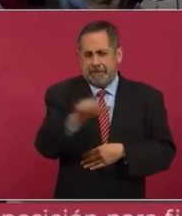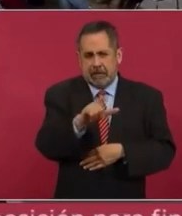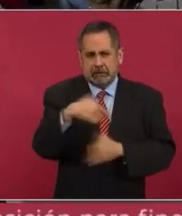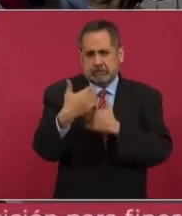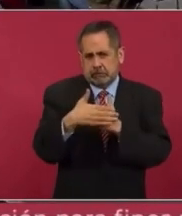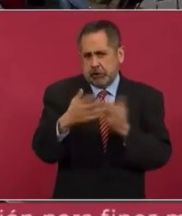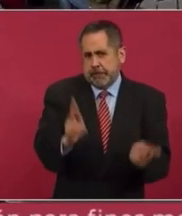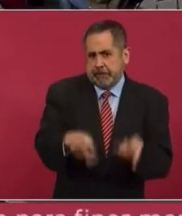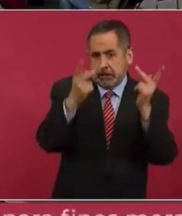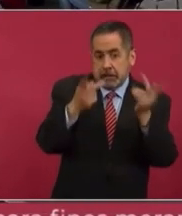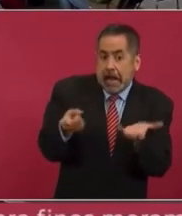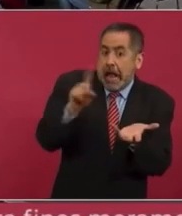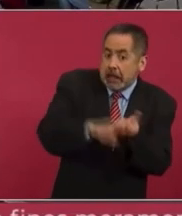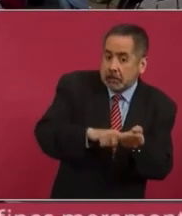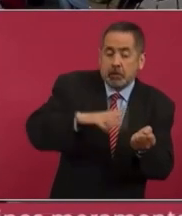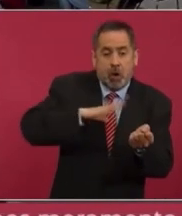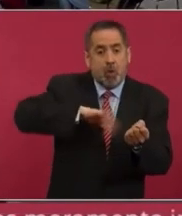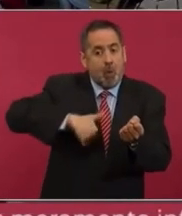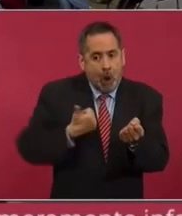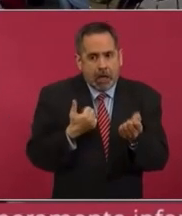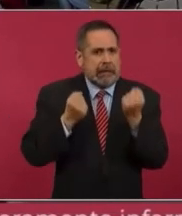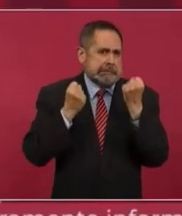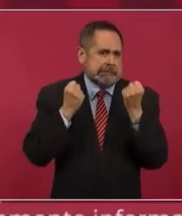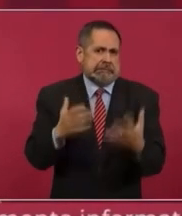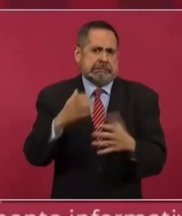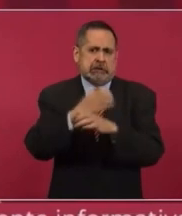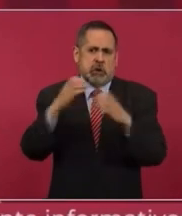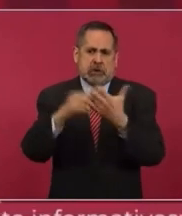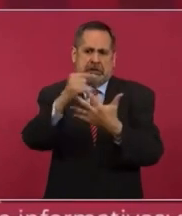una colección, un acervo cultural.